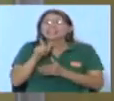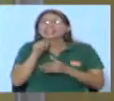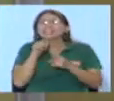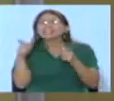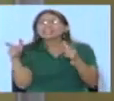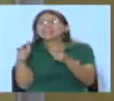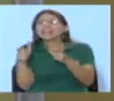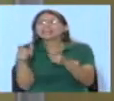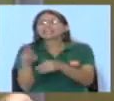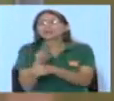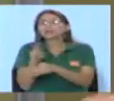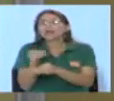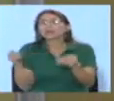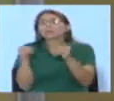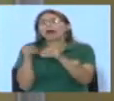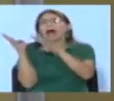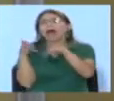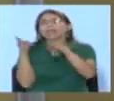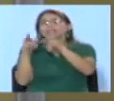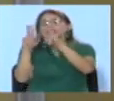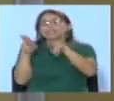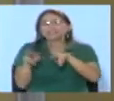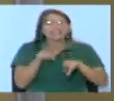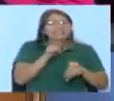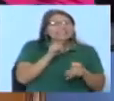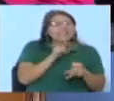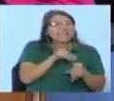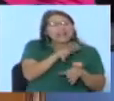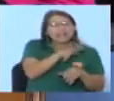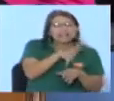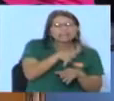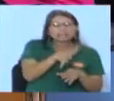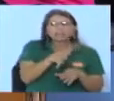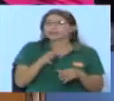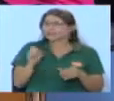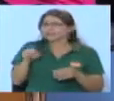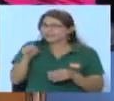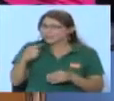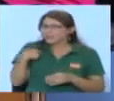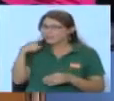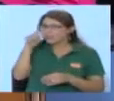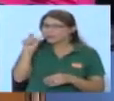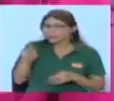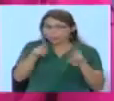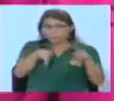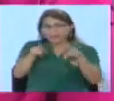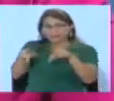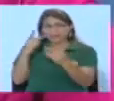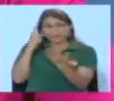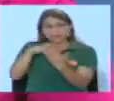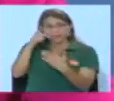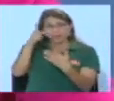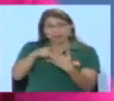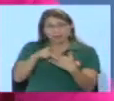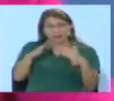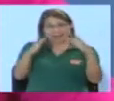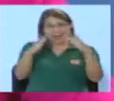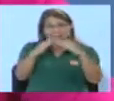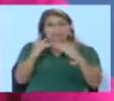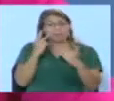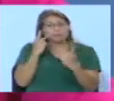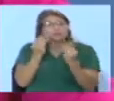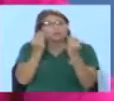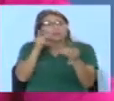están en el medio. Eso le iba a preguntar, ¿cuáles son entonces las preguntas que la ciudadanía que nos está viendo en casa, porque hemos visto que hay bastante participación en redes